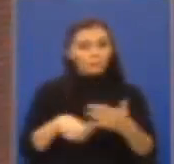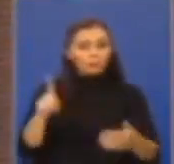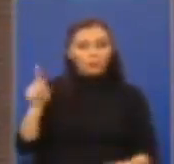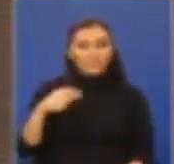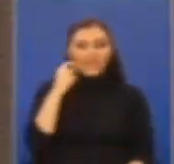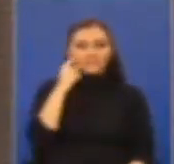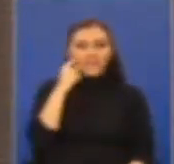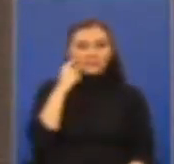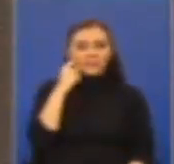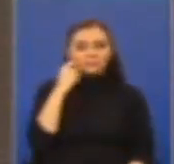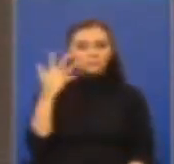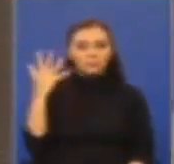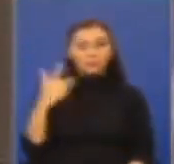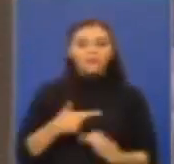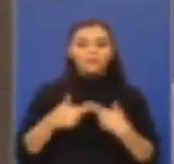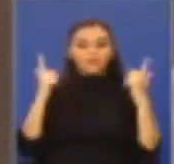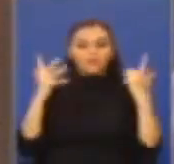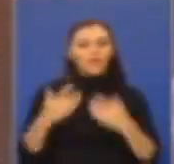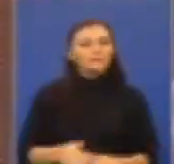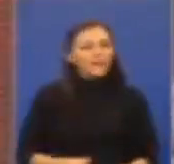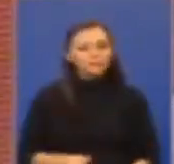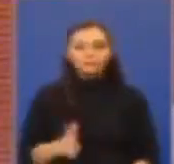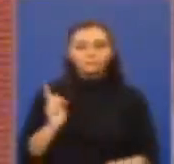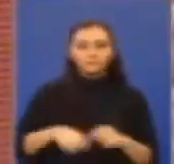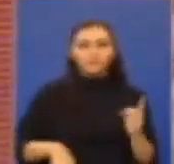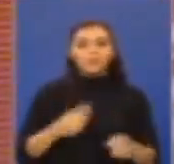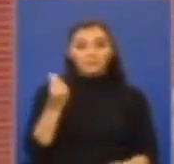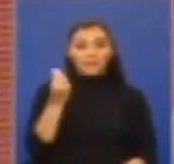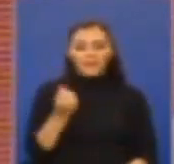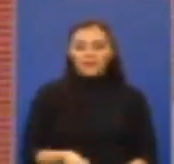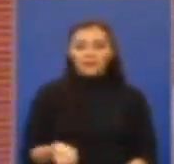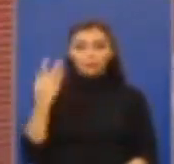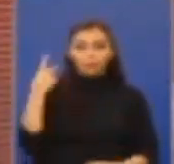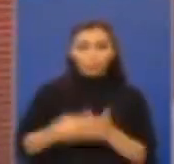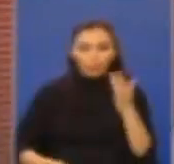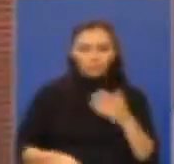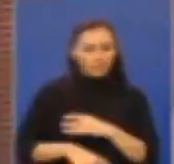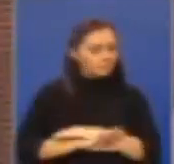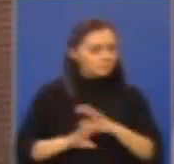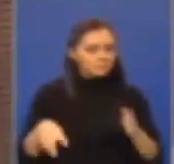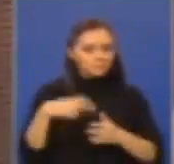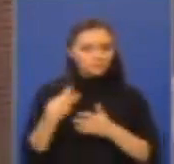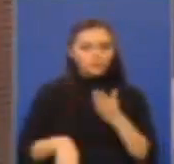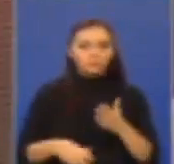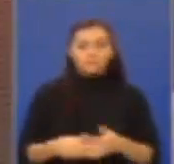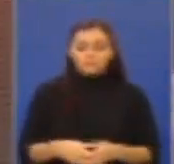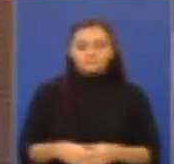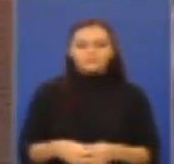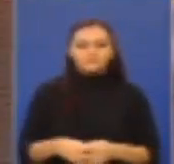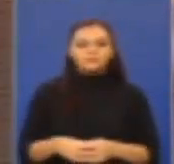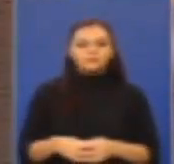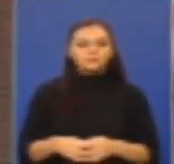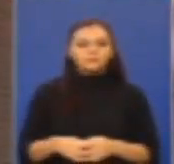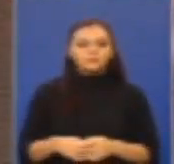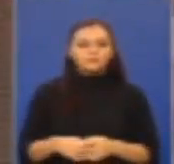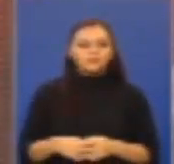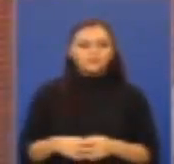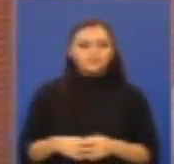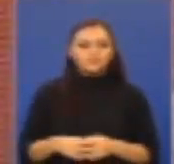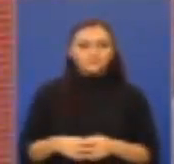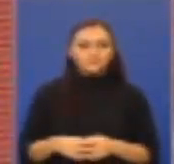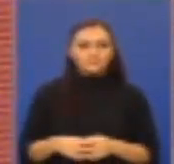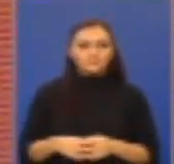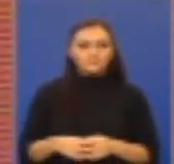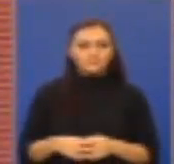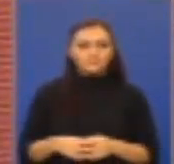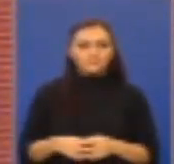calles. Qué falta de libertad en Singapur. Se boten un papel y verán la multa que tienen. Qué falta de libertad. En todo caso, para